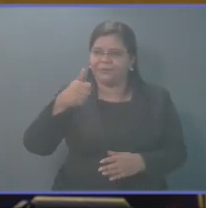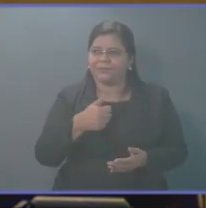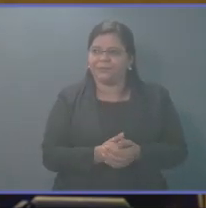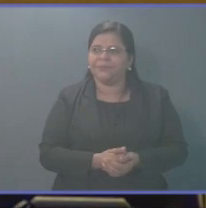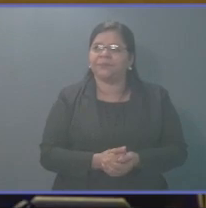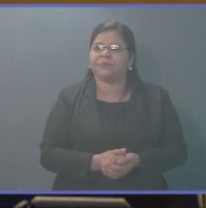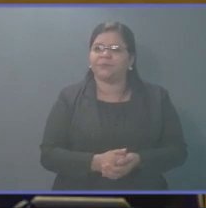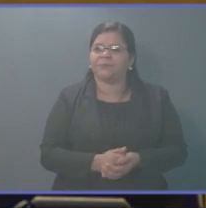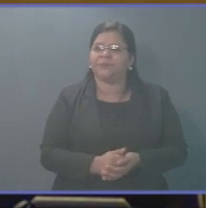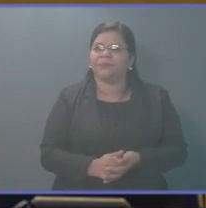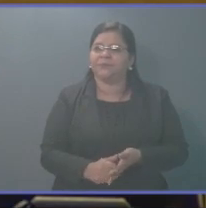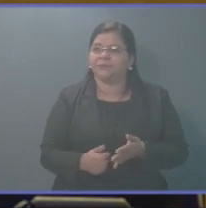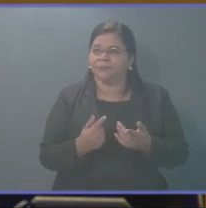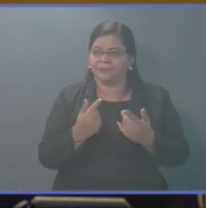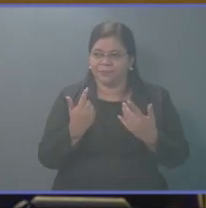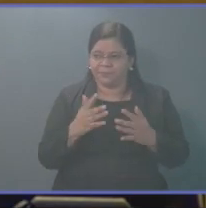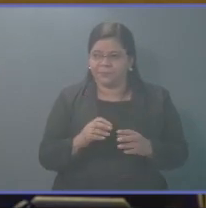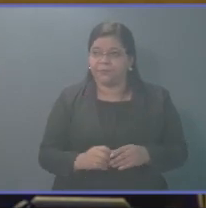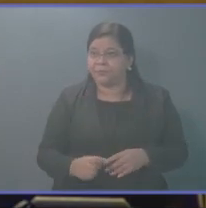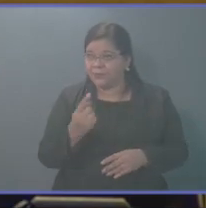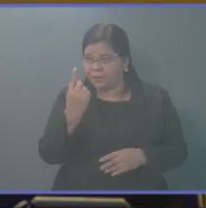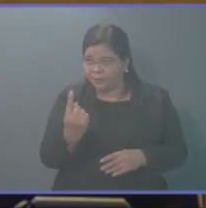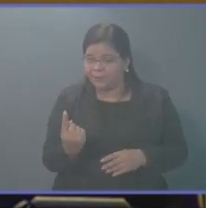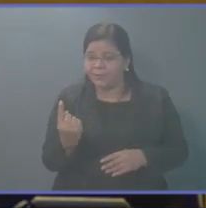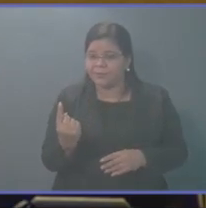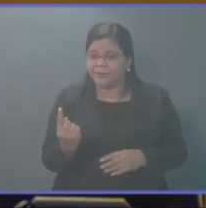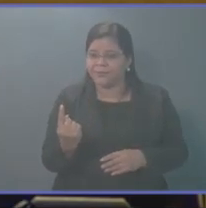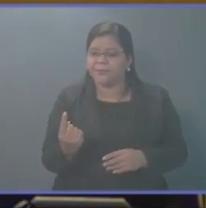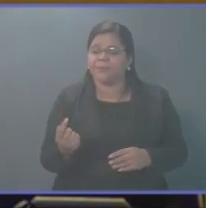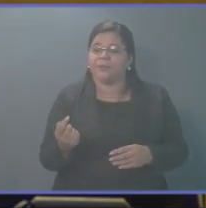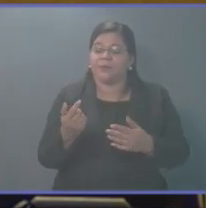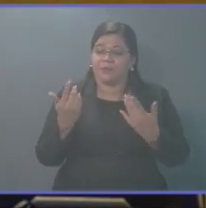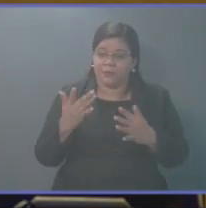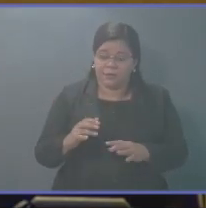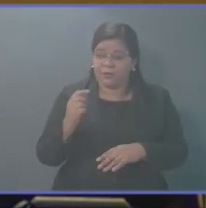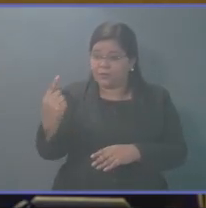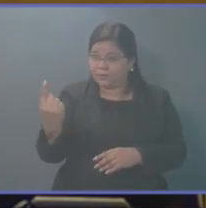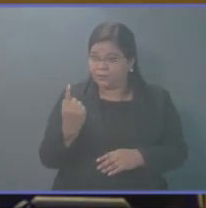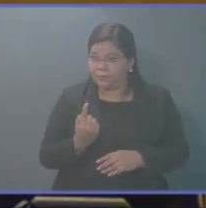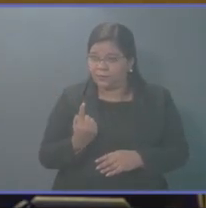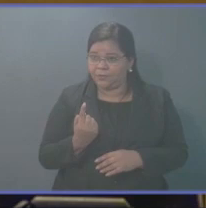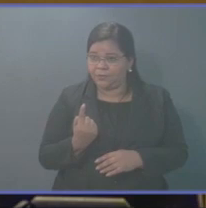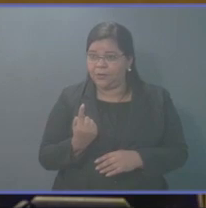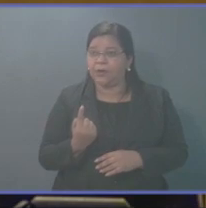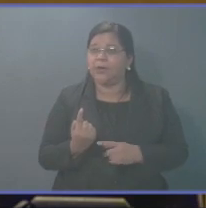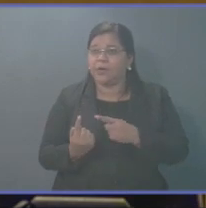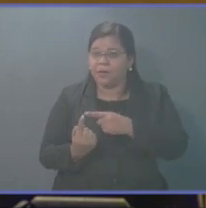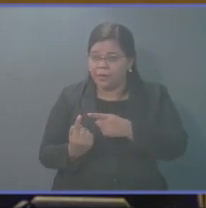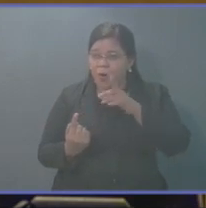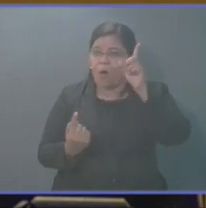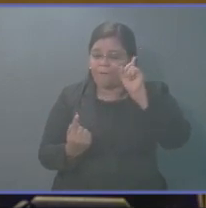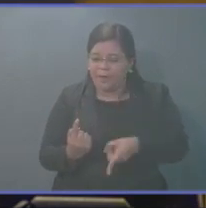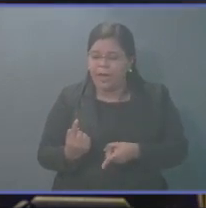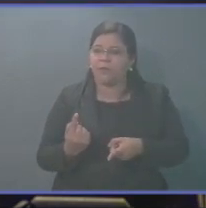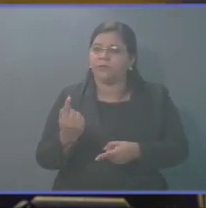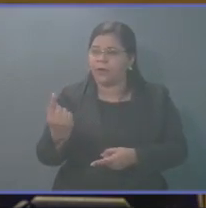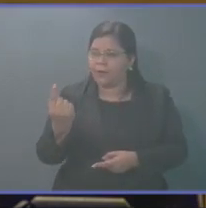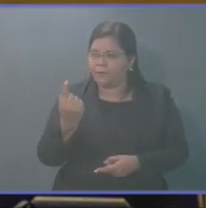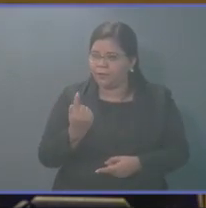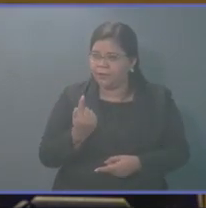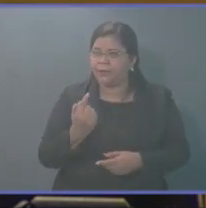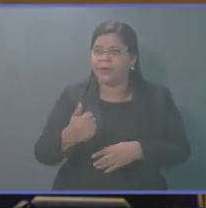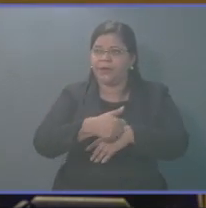la interpelación. Los funcionarios citados para la interpelación estarán obligados a concurrir a